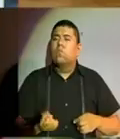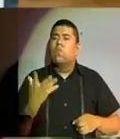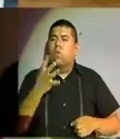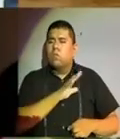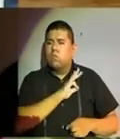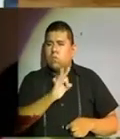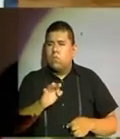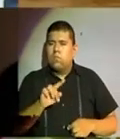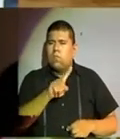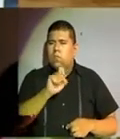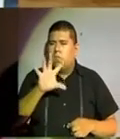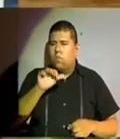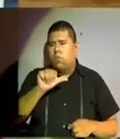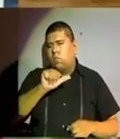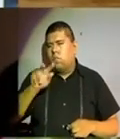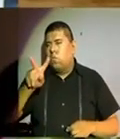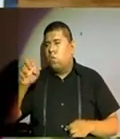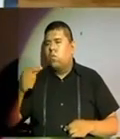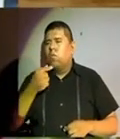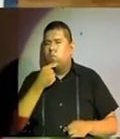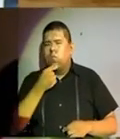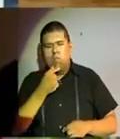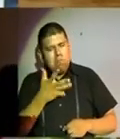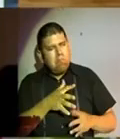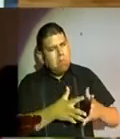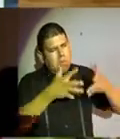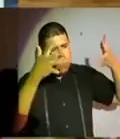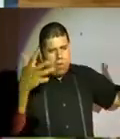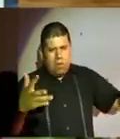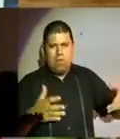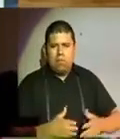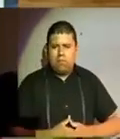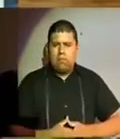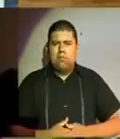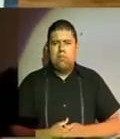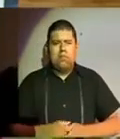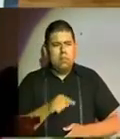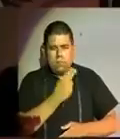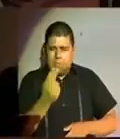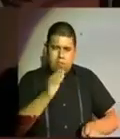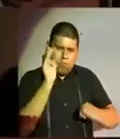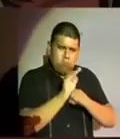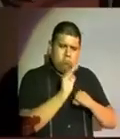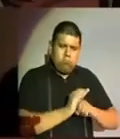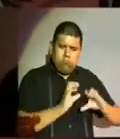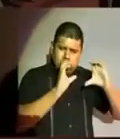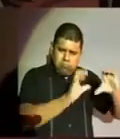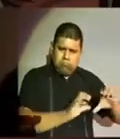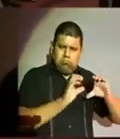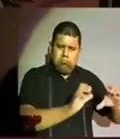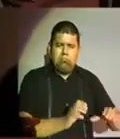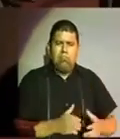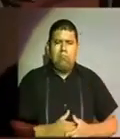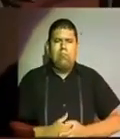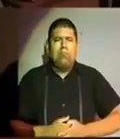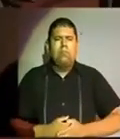de 150 a 200 niñas y niños que deben de ser protegidos en su presente y en su futuro.